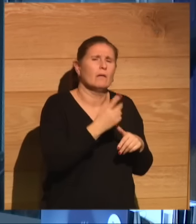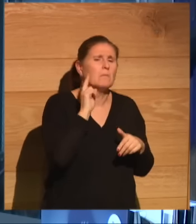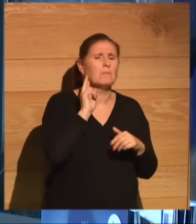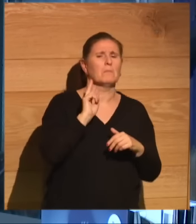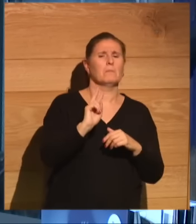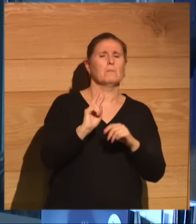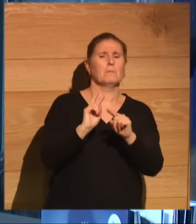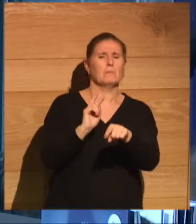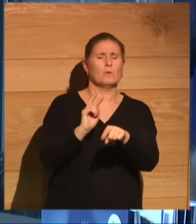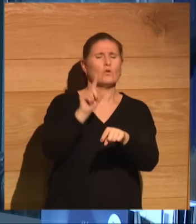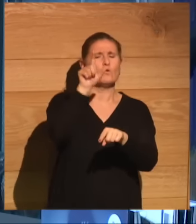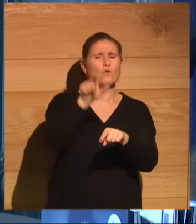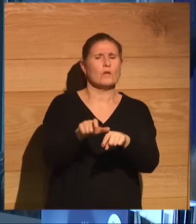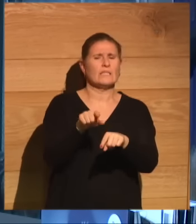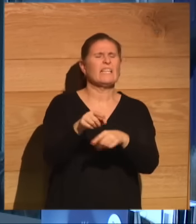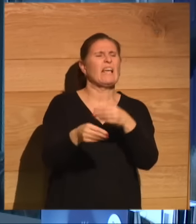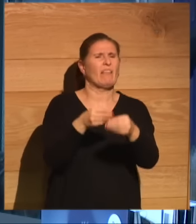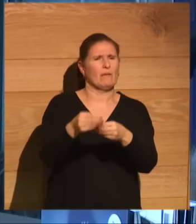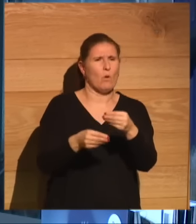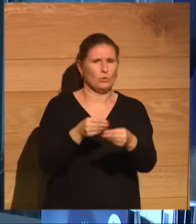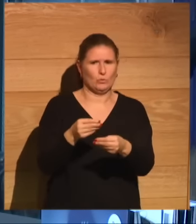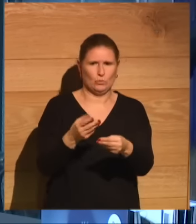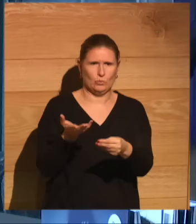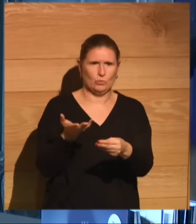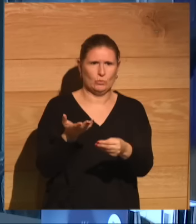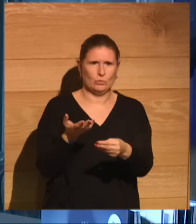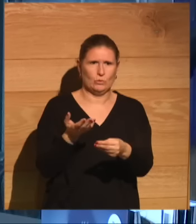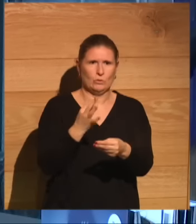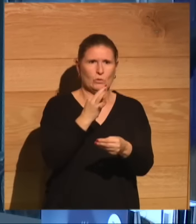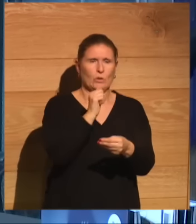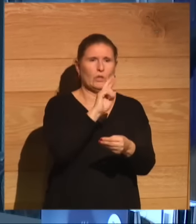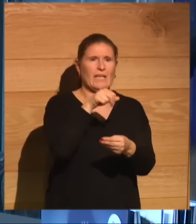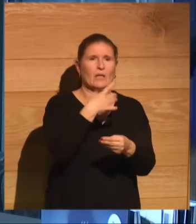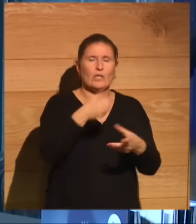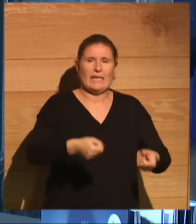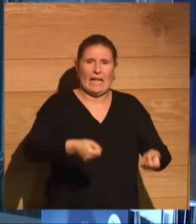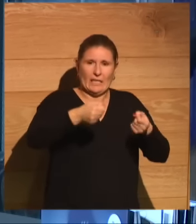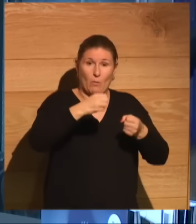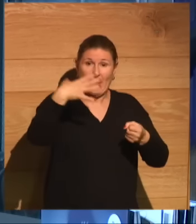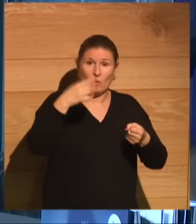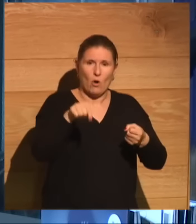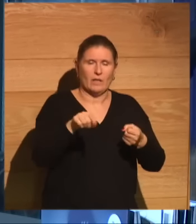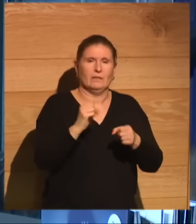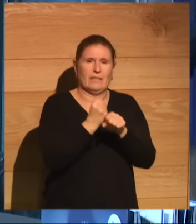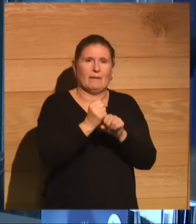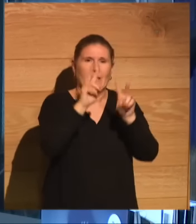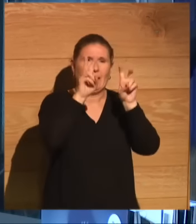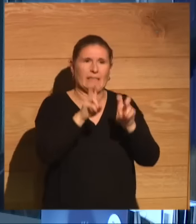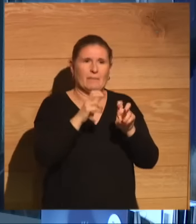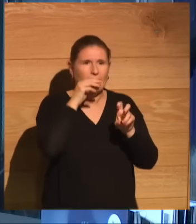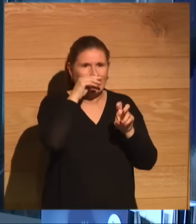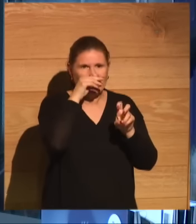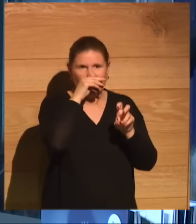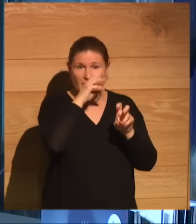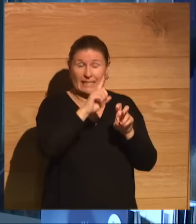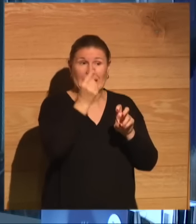empieza a decir, ¿con este qué demonios hacemos? Porque de hecho en Taron y el Caldero Mágico él trabajó en la parte de concept art, ni uno